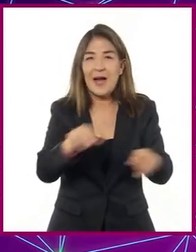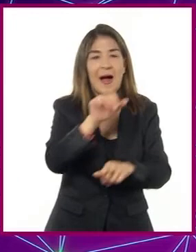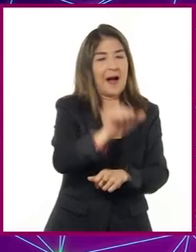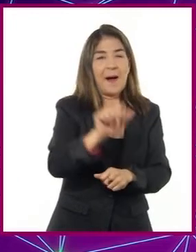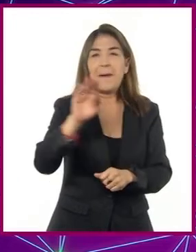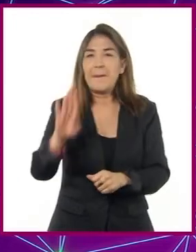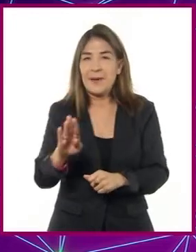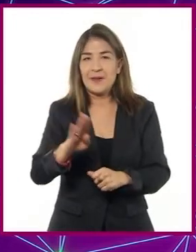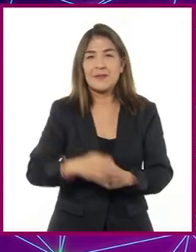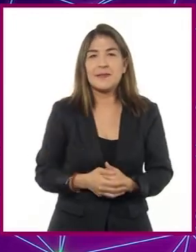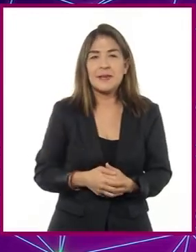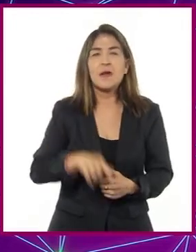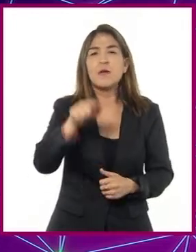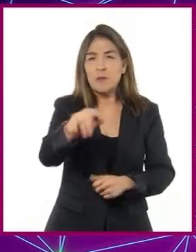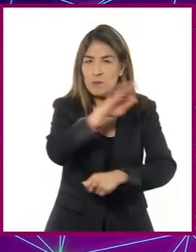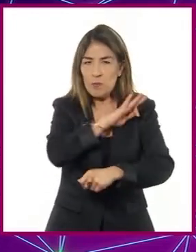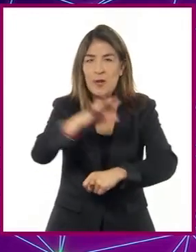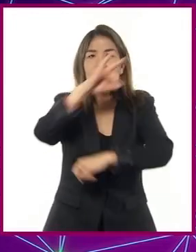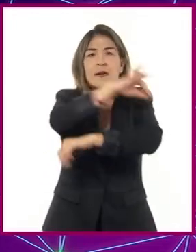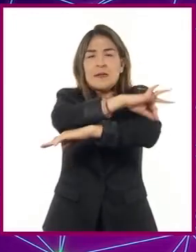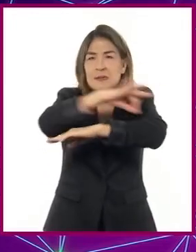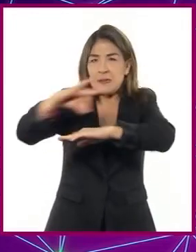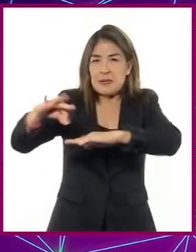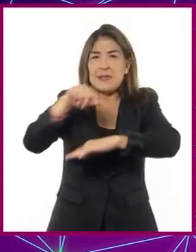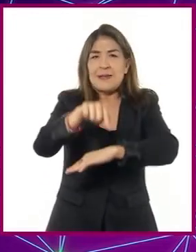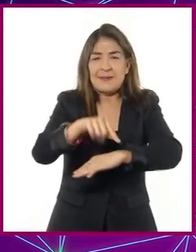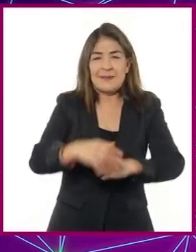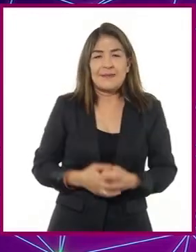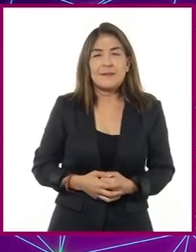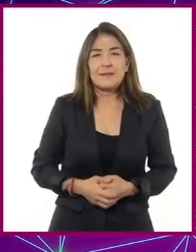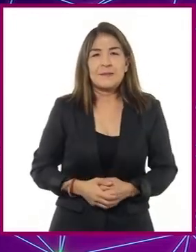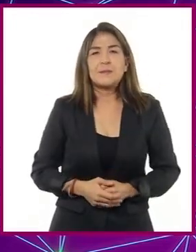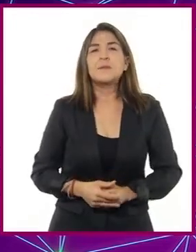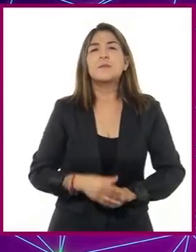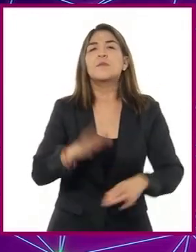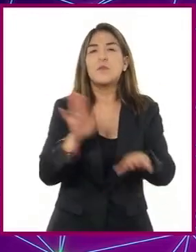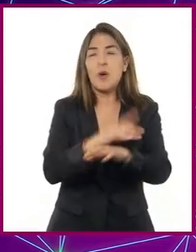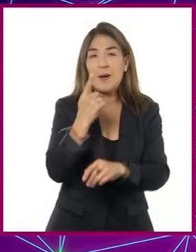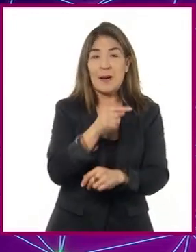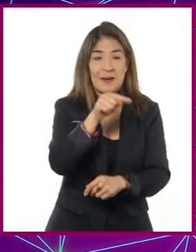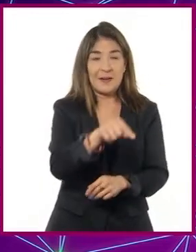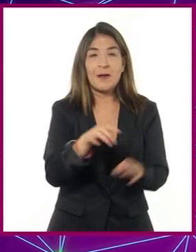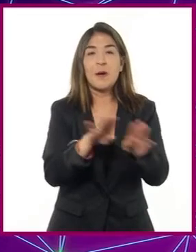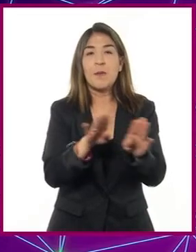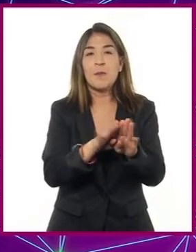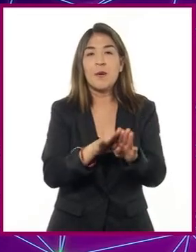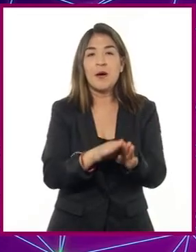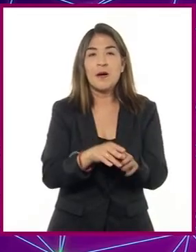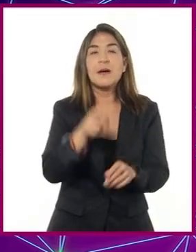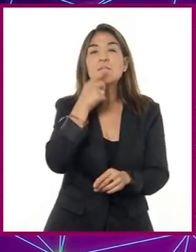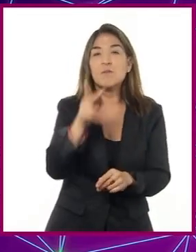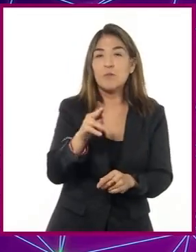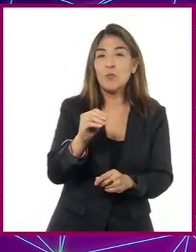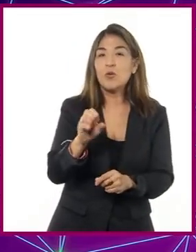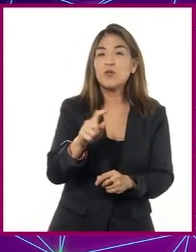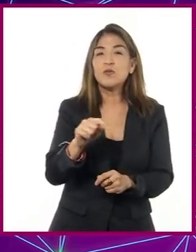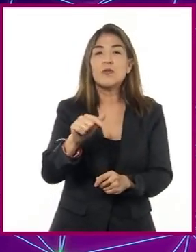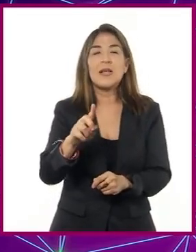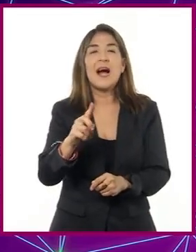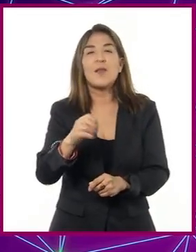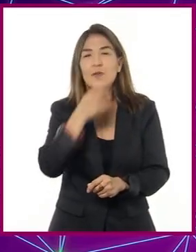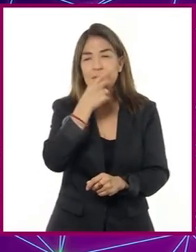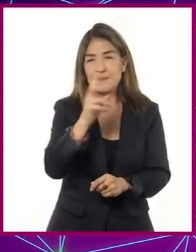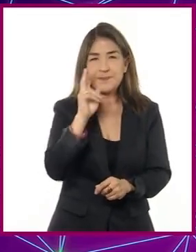Se pueden trazar esos radios porque un postulado lo permite.